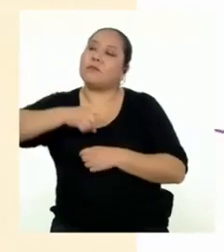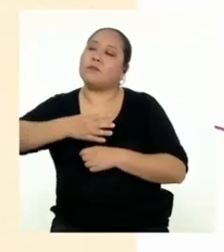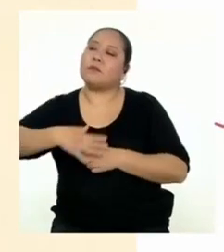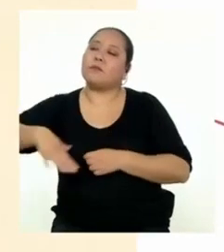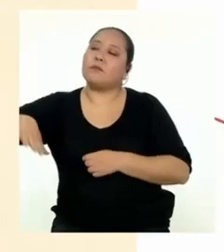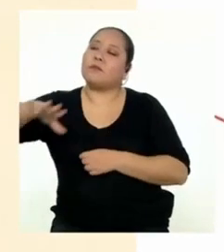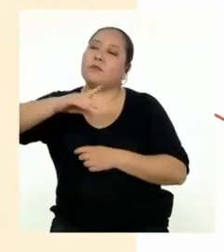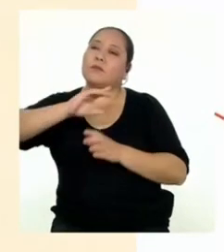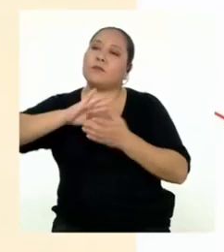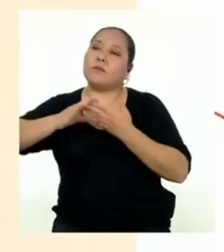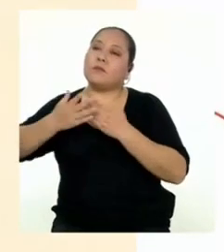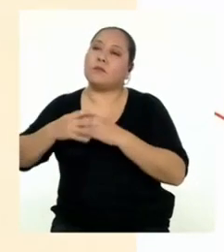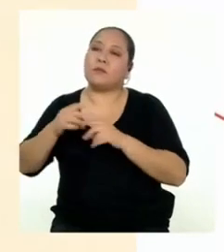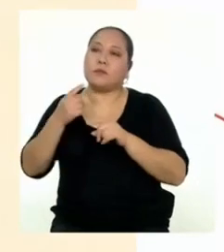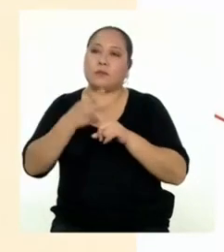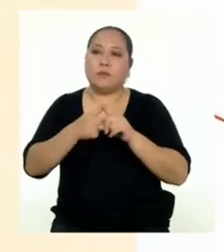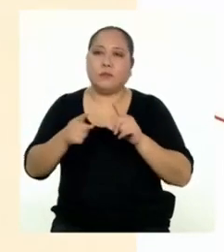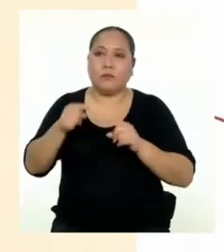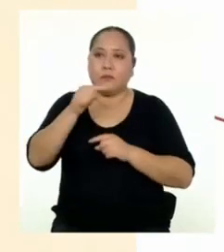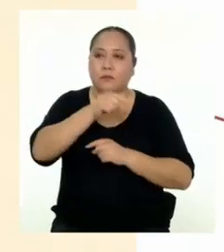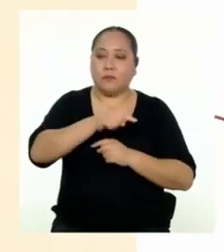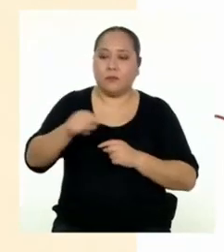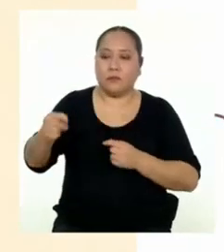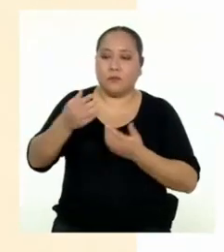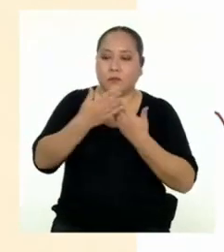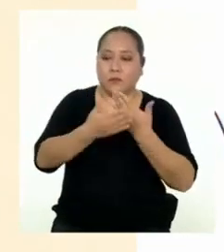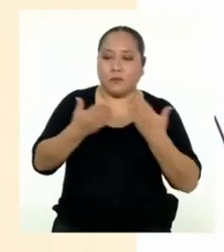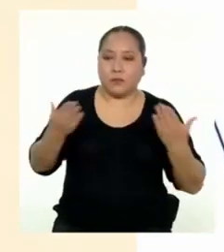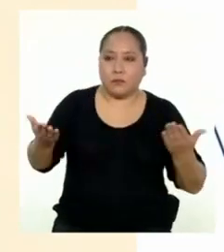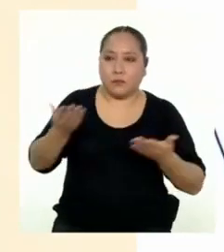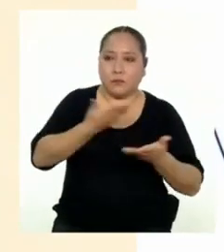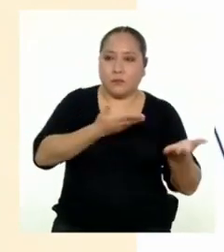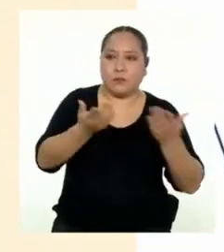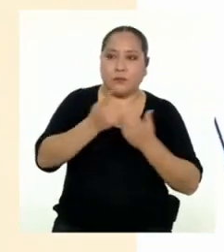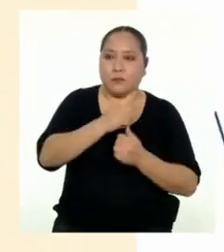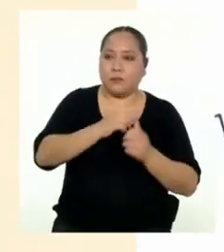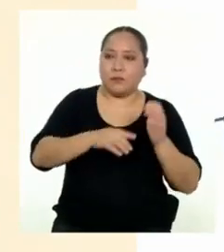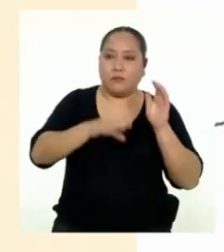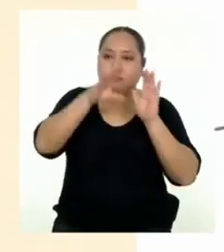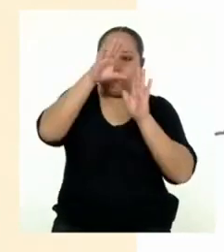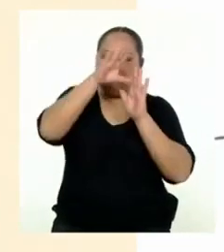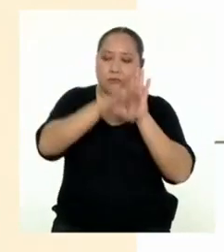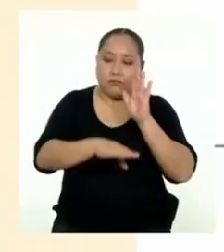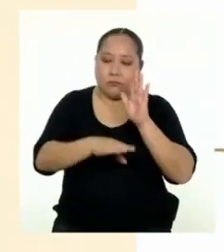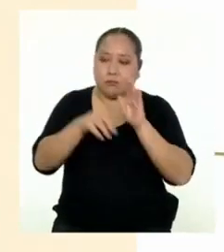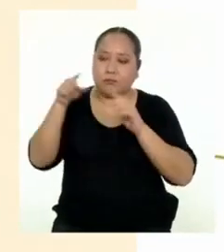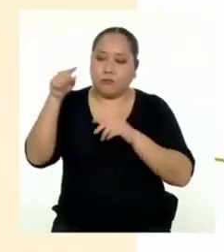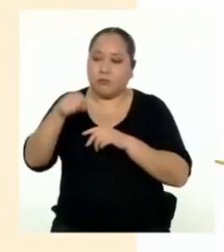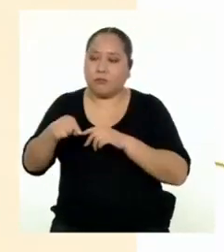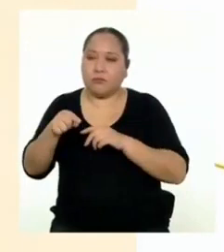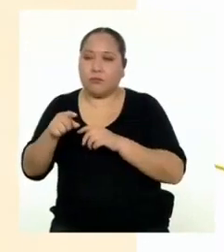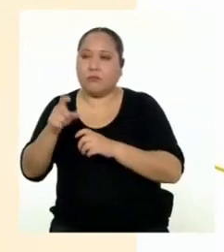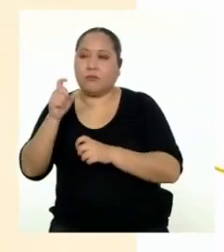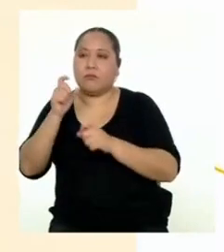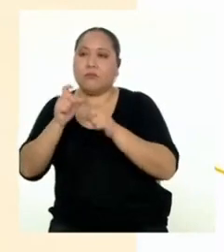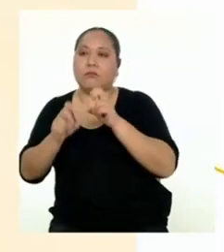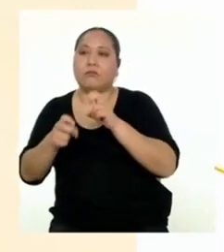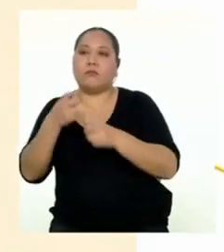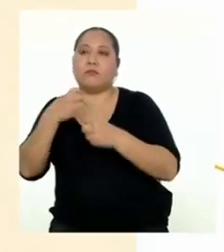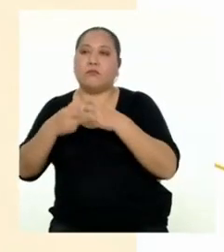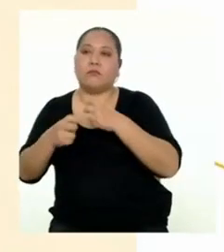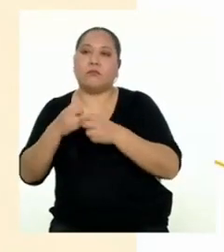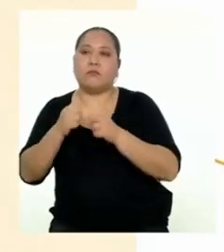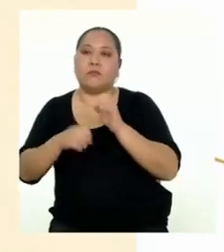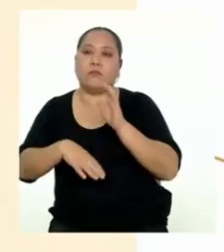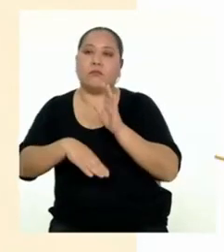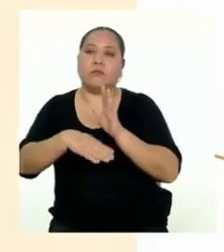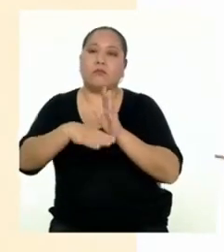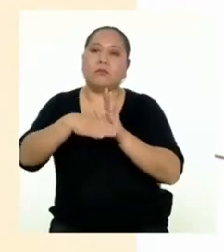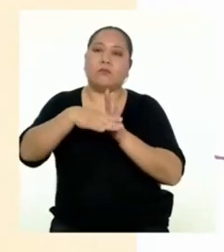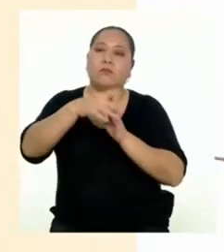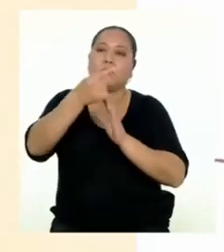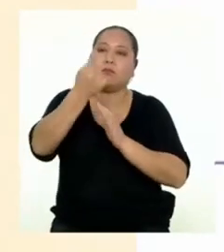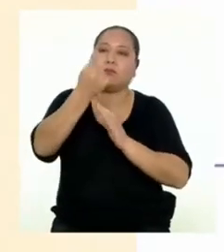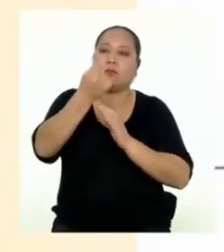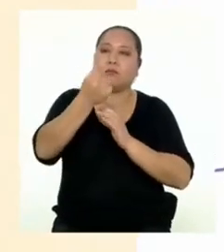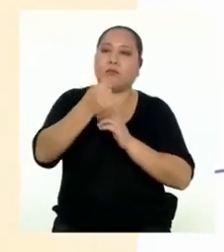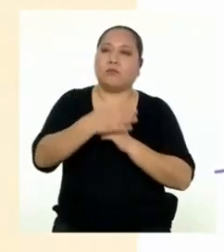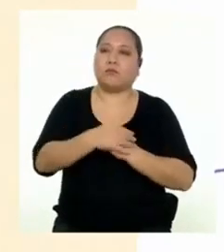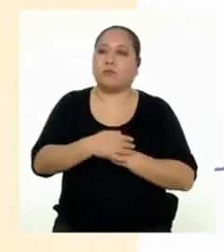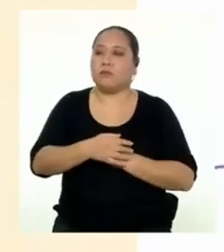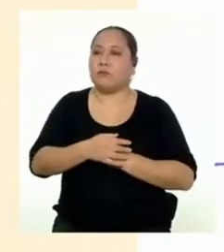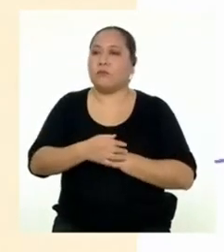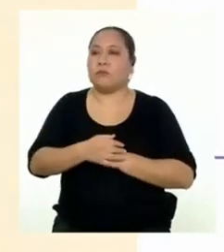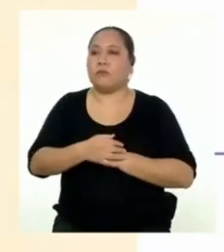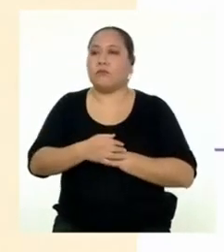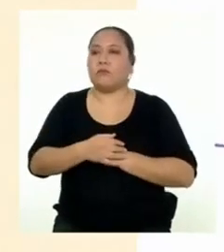población. Pero, si estos bienes y servicios no son suficientes, va a generar una situación de aumento de los precios y la especulación de